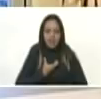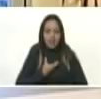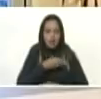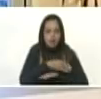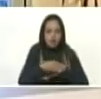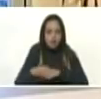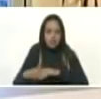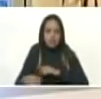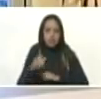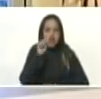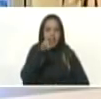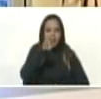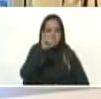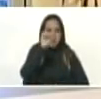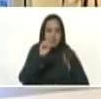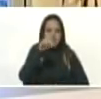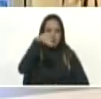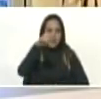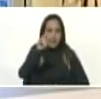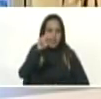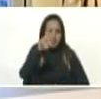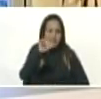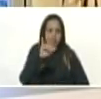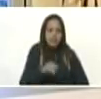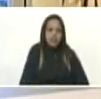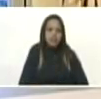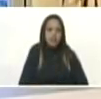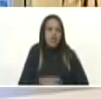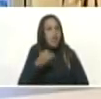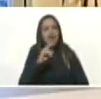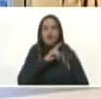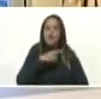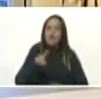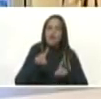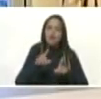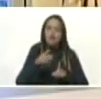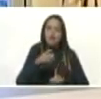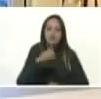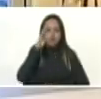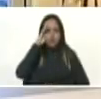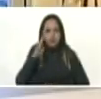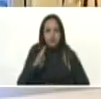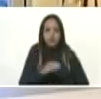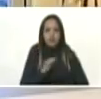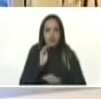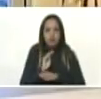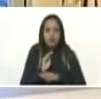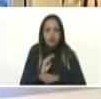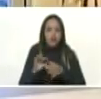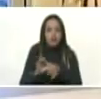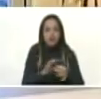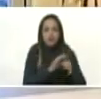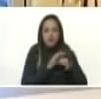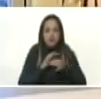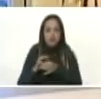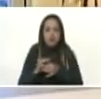Arizmendi. Está el general de división Julio Barrios, comandante de la SODI Sucre, Unión Cívico-Militar.